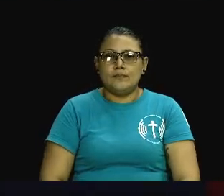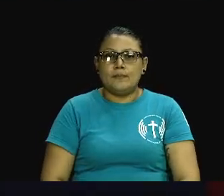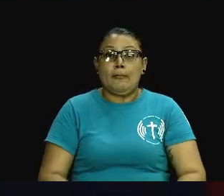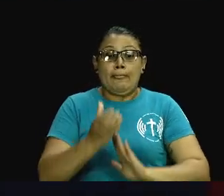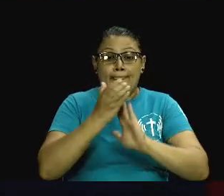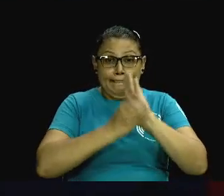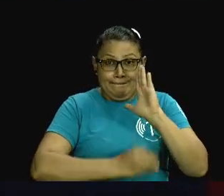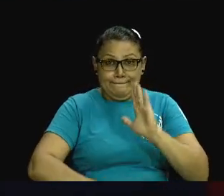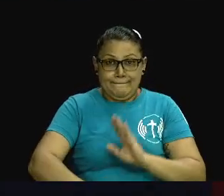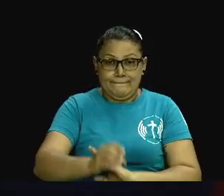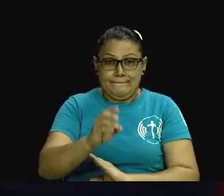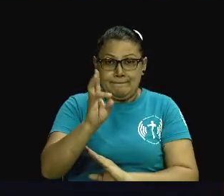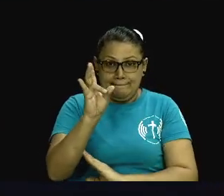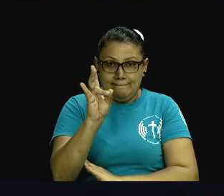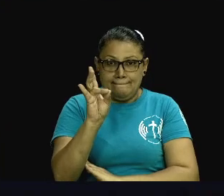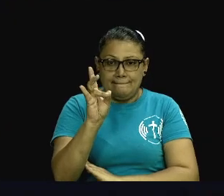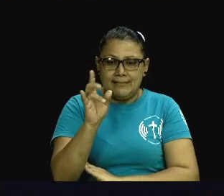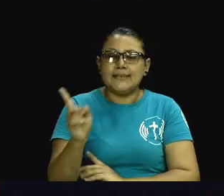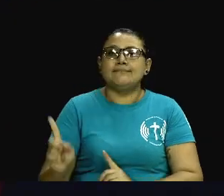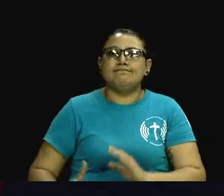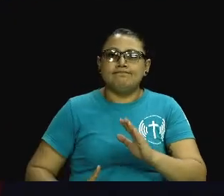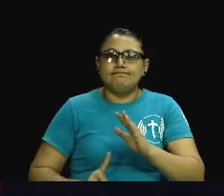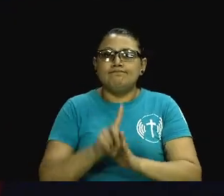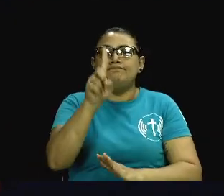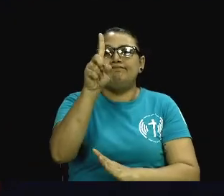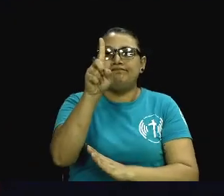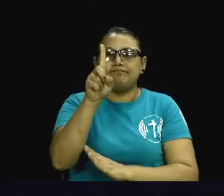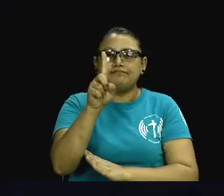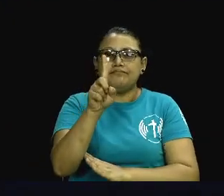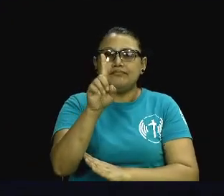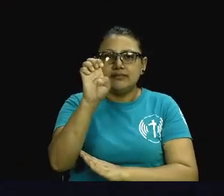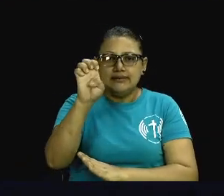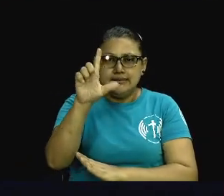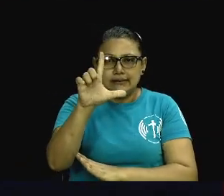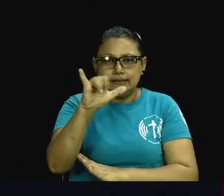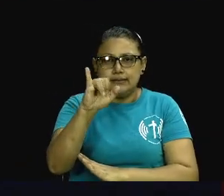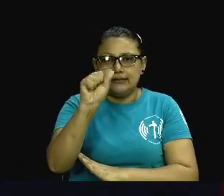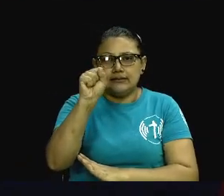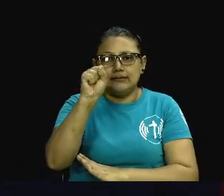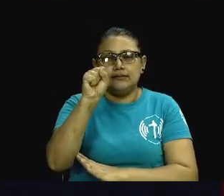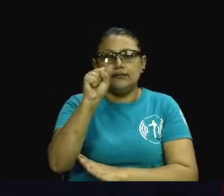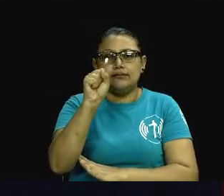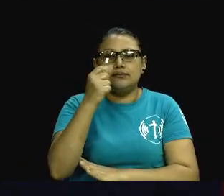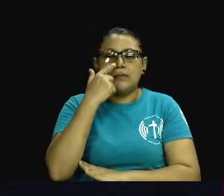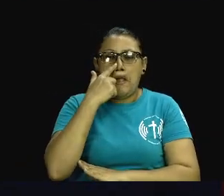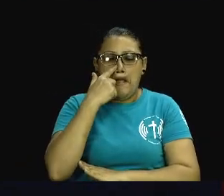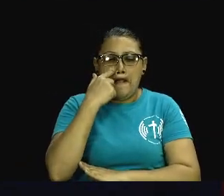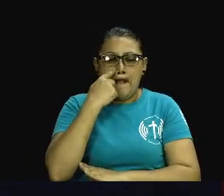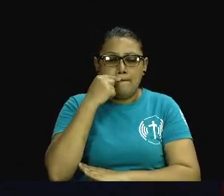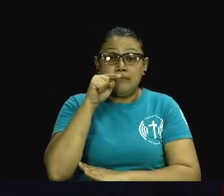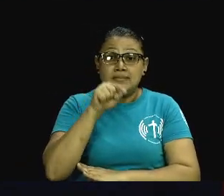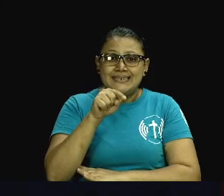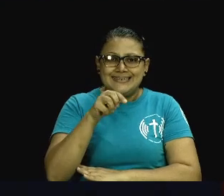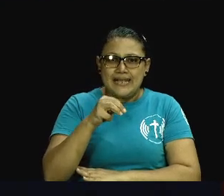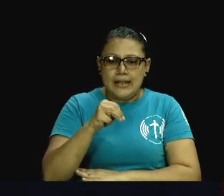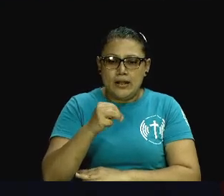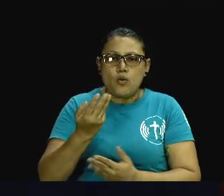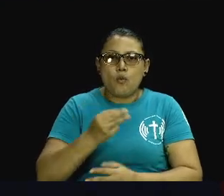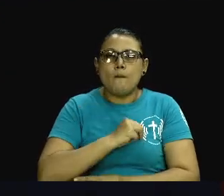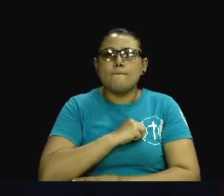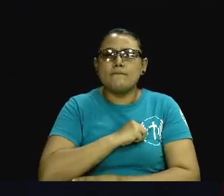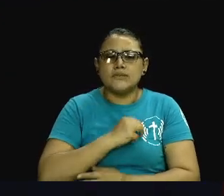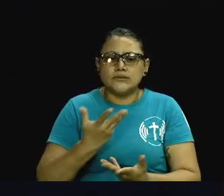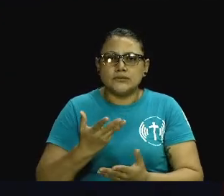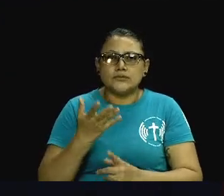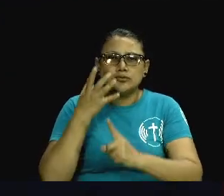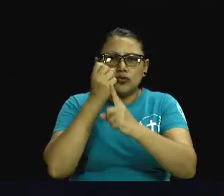capítulo 17 elías y la misión de elías era mostrarle al pueblo de israel y al rey